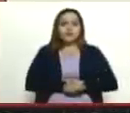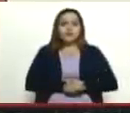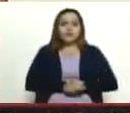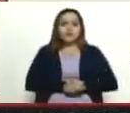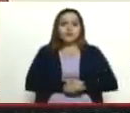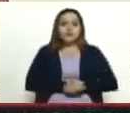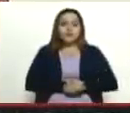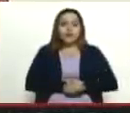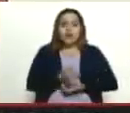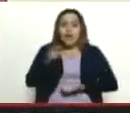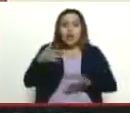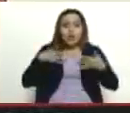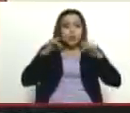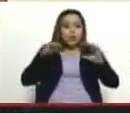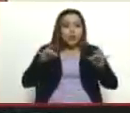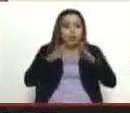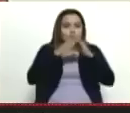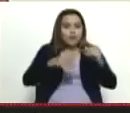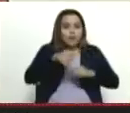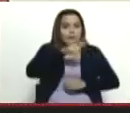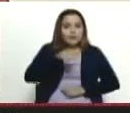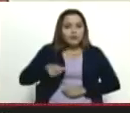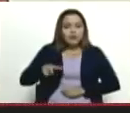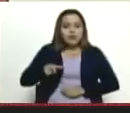dolor que llevamos todos los venezolanos y las venezolanas.